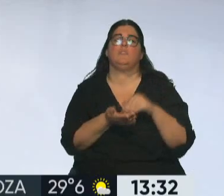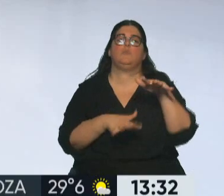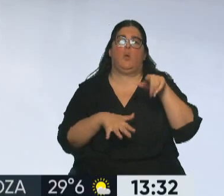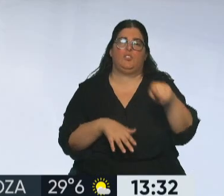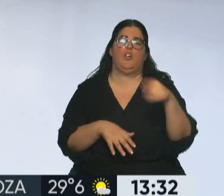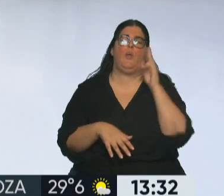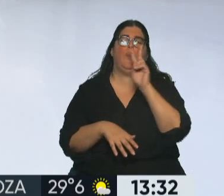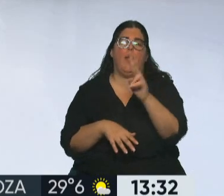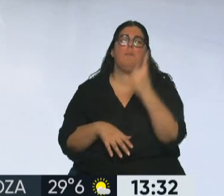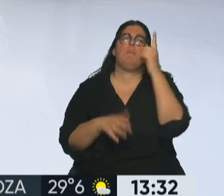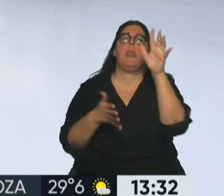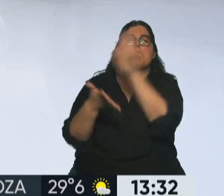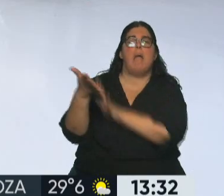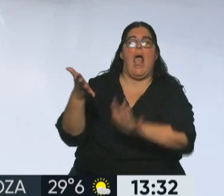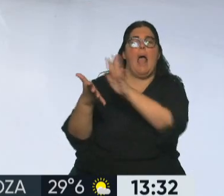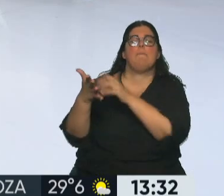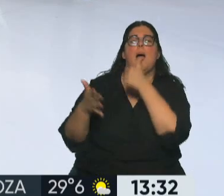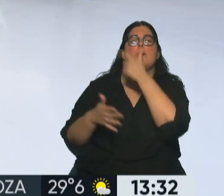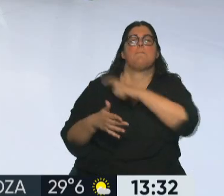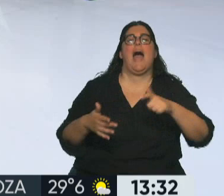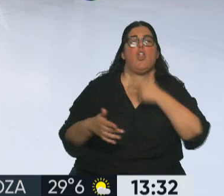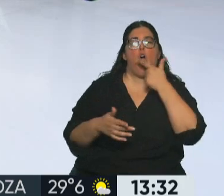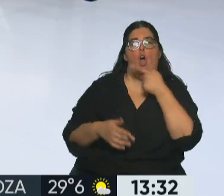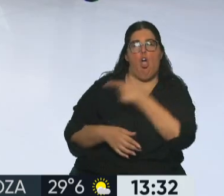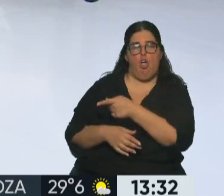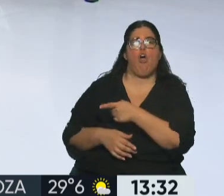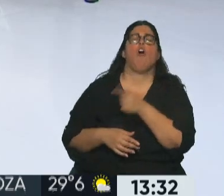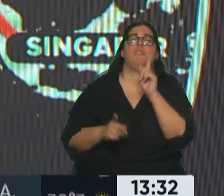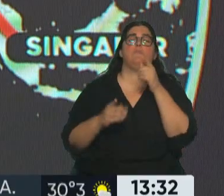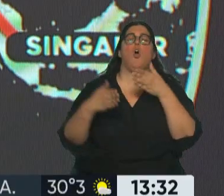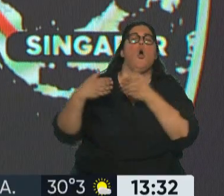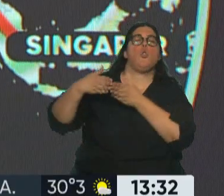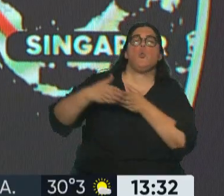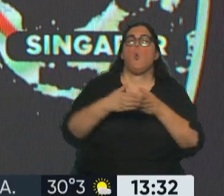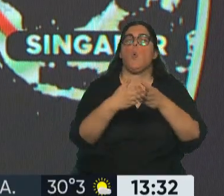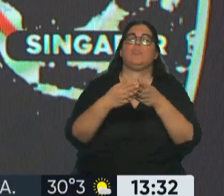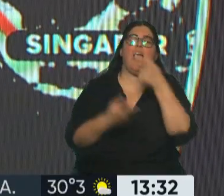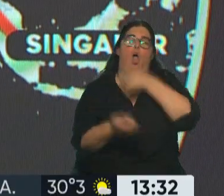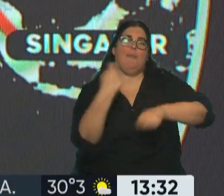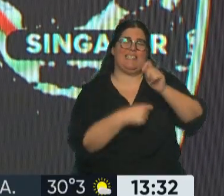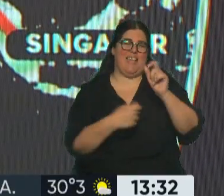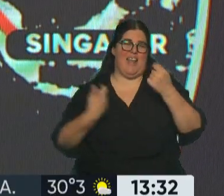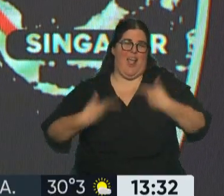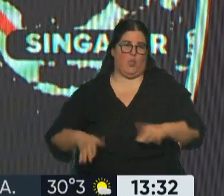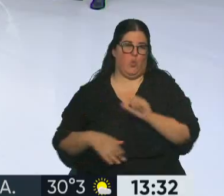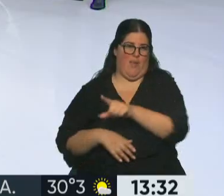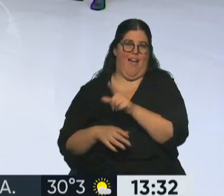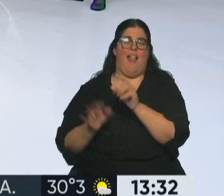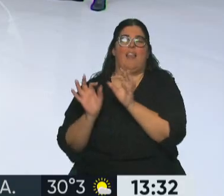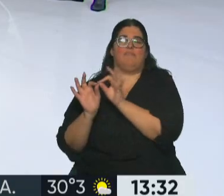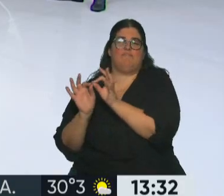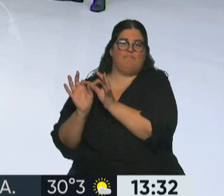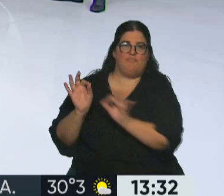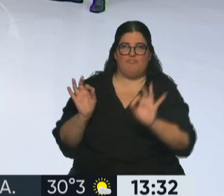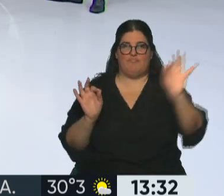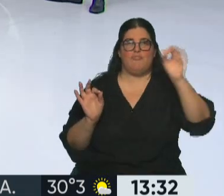ya mirando el primer mapa el mar rojo bueno í está la ruta original de los barcos de carga Punto de partida Singapur punto de llegada rotterdam y